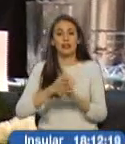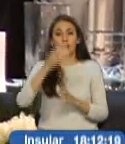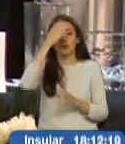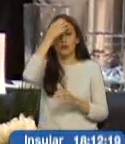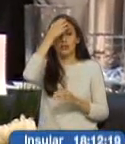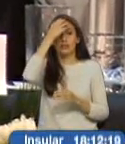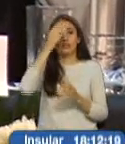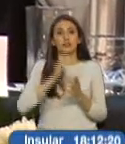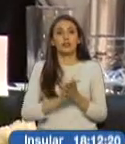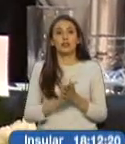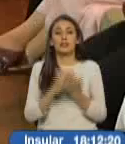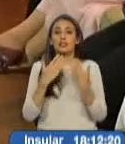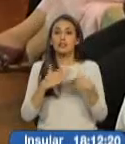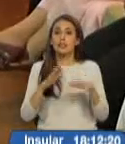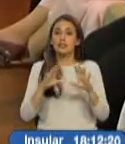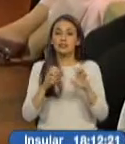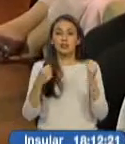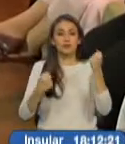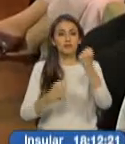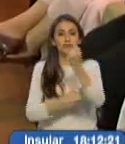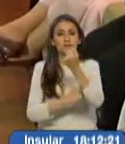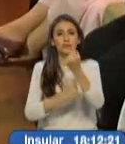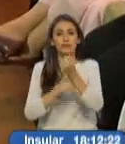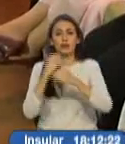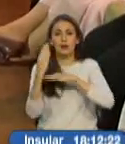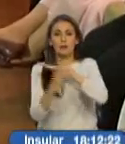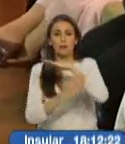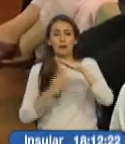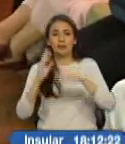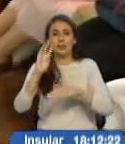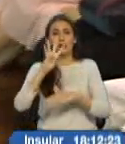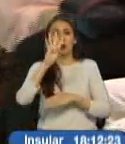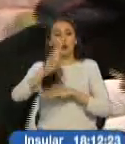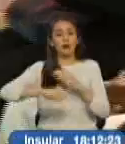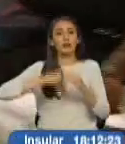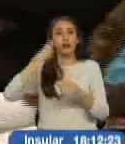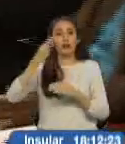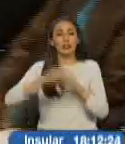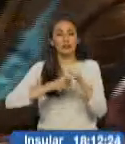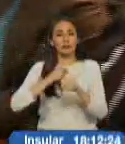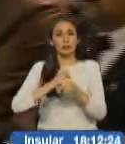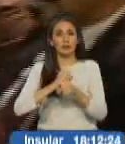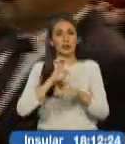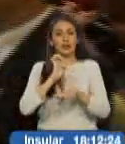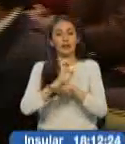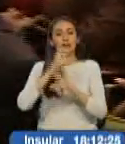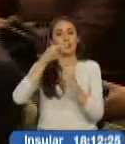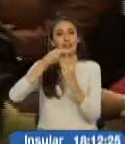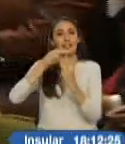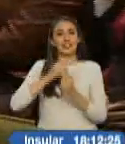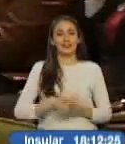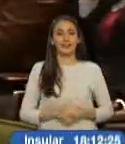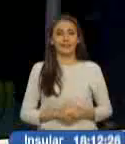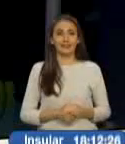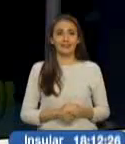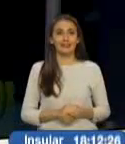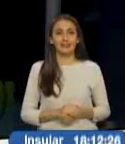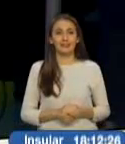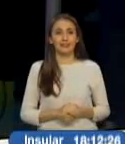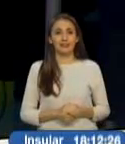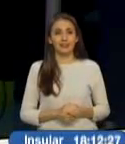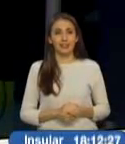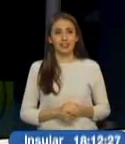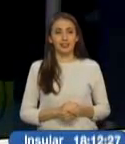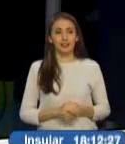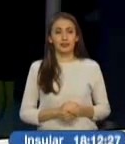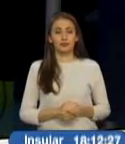se configuran los ejes en educación en los que se trabajará en los próximos 4 años. Olga Velasco, Ecuador TV.